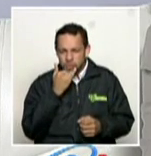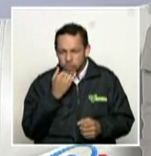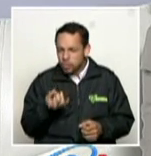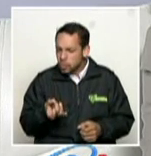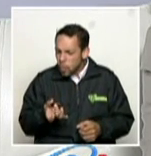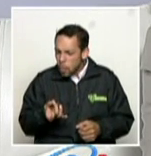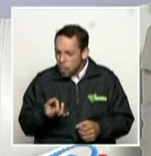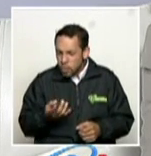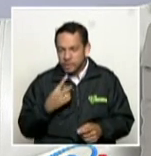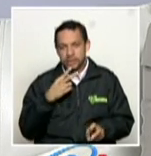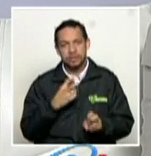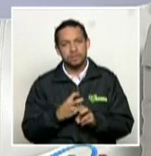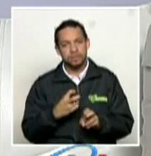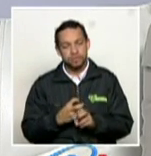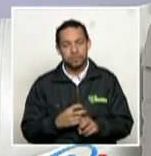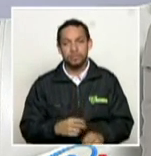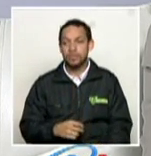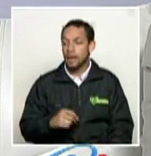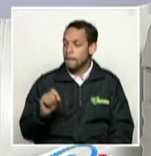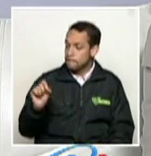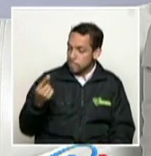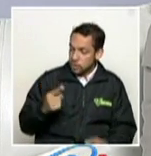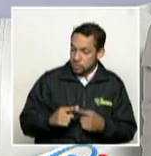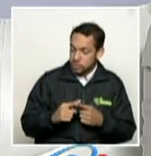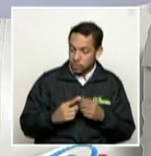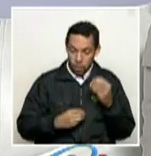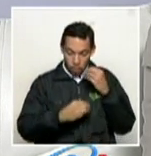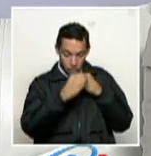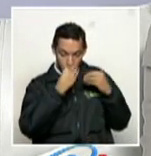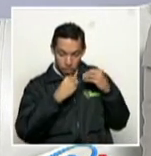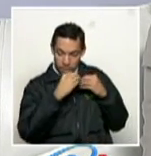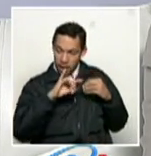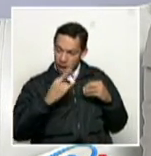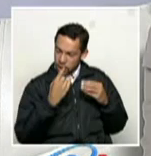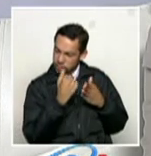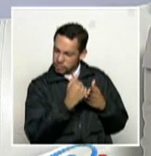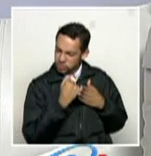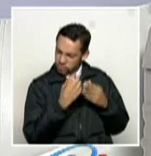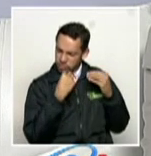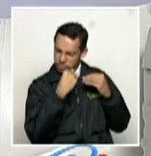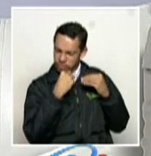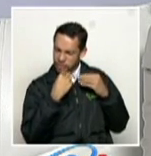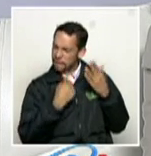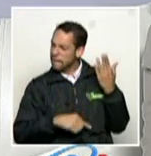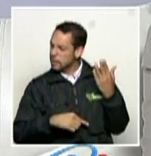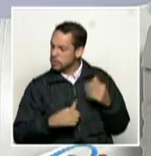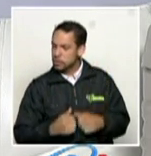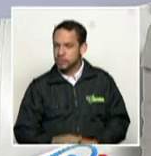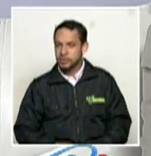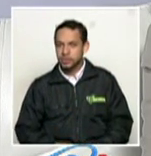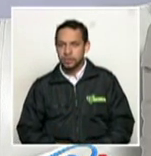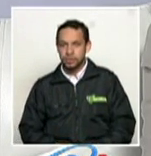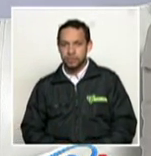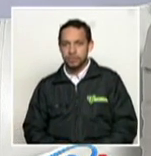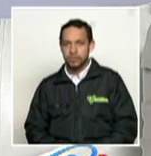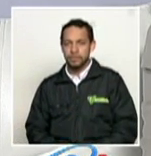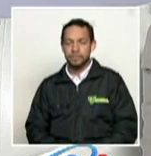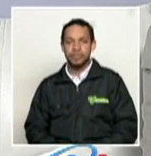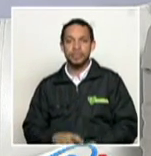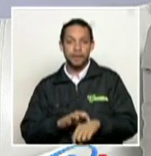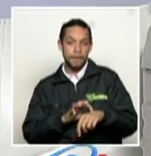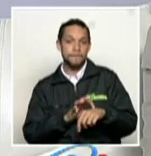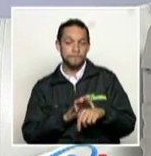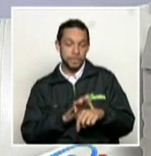nada. ¿Y le han puesto Sí. dieta? ¿Le han hecho algún otro tratamiento? No. Pues el ginecólogo lo